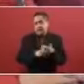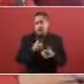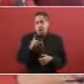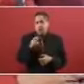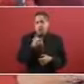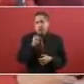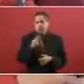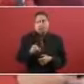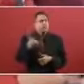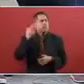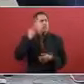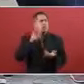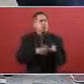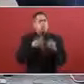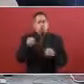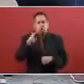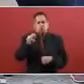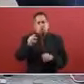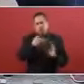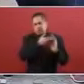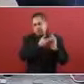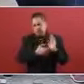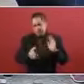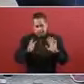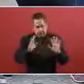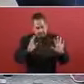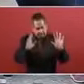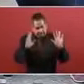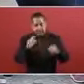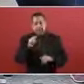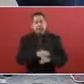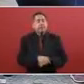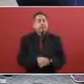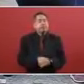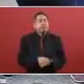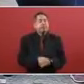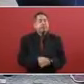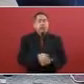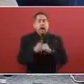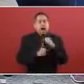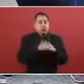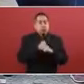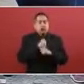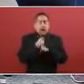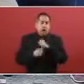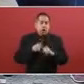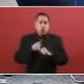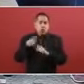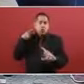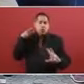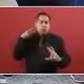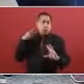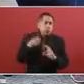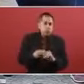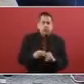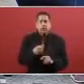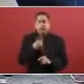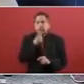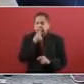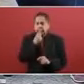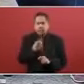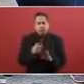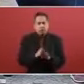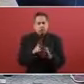Presupuesto allá por 1980, desde ahí parte. A lo largo de todos estos años se ha hablado mucho